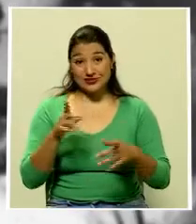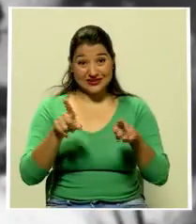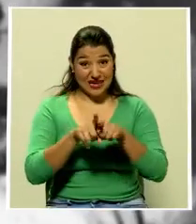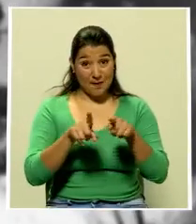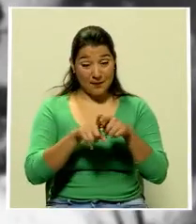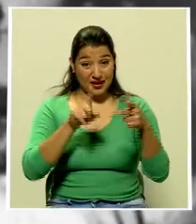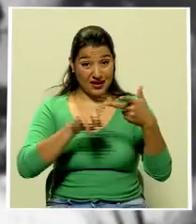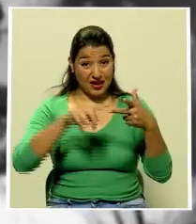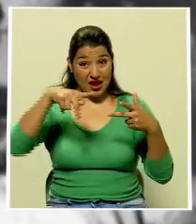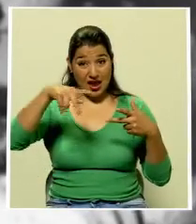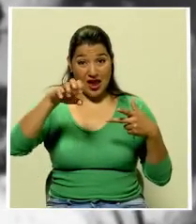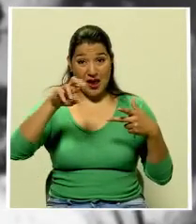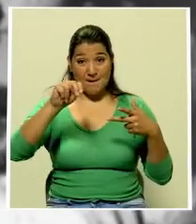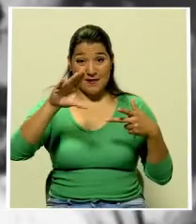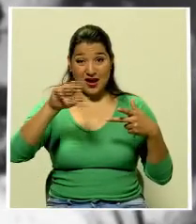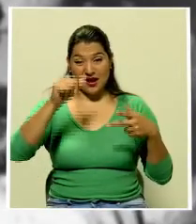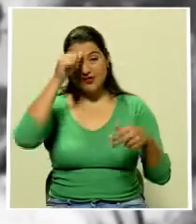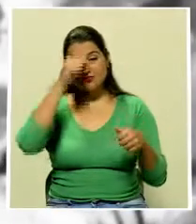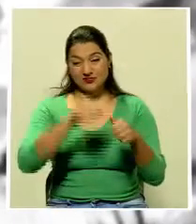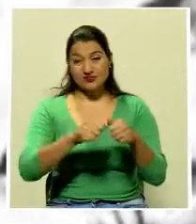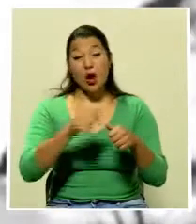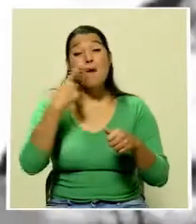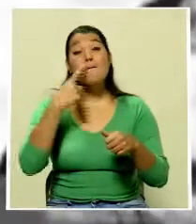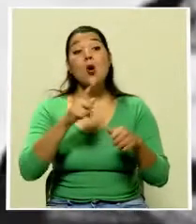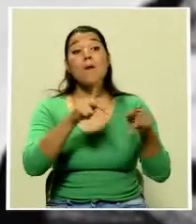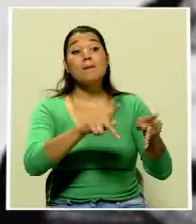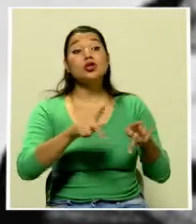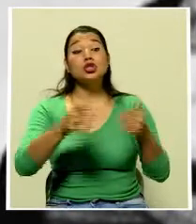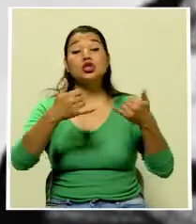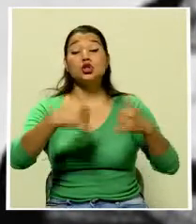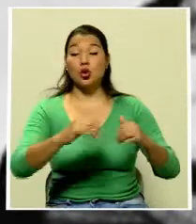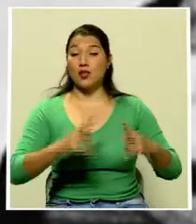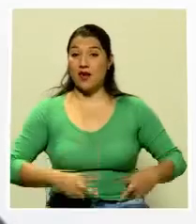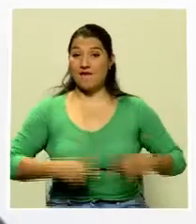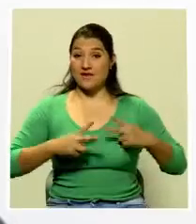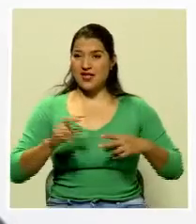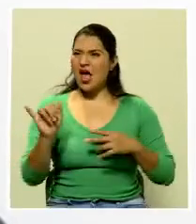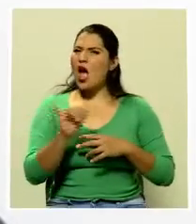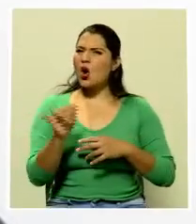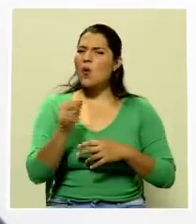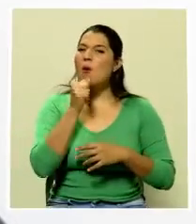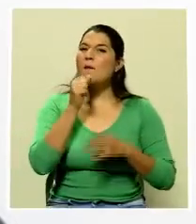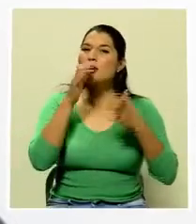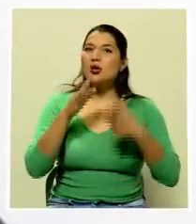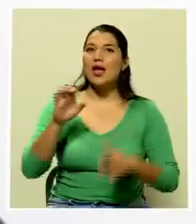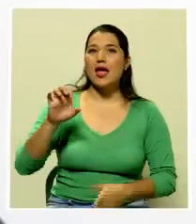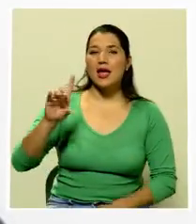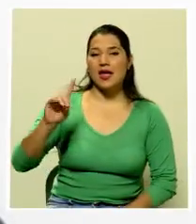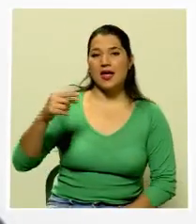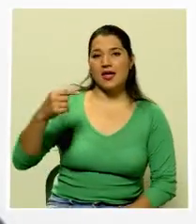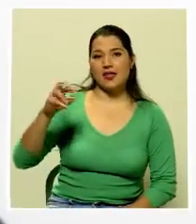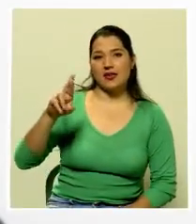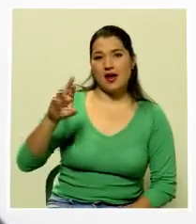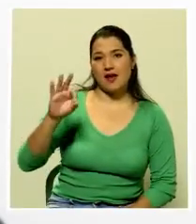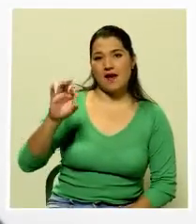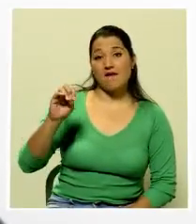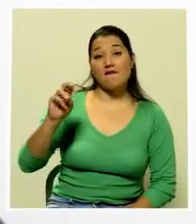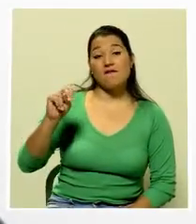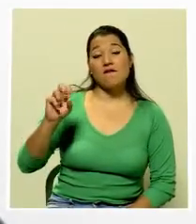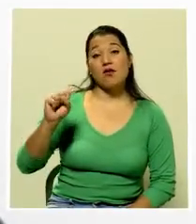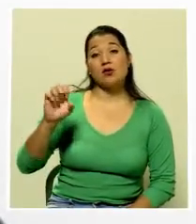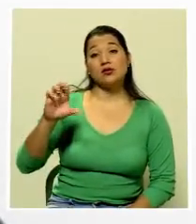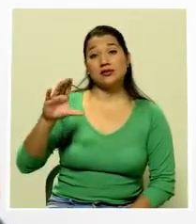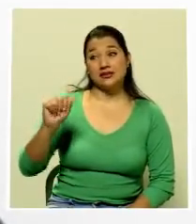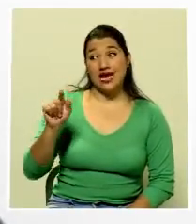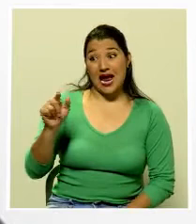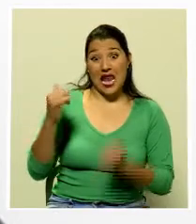será recordado, y principalmente por quienes sobrevivieron, como el experimentado periodista Edgar Fonseca, quien actualmente dirige su propio